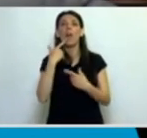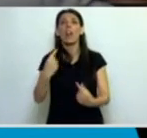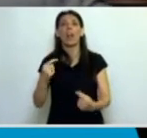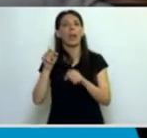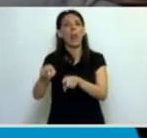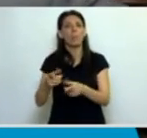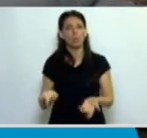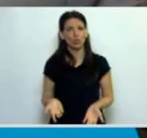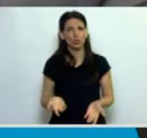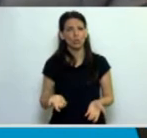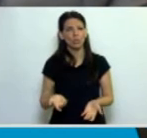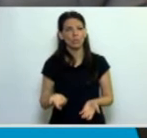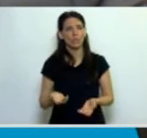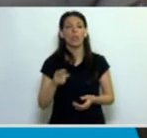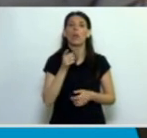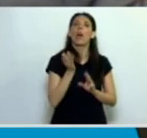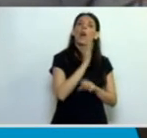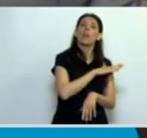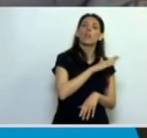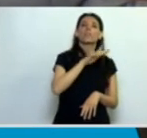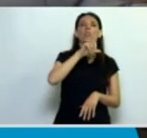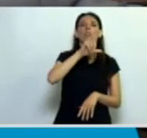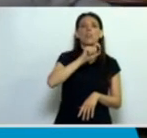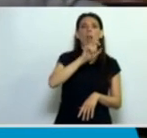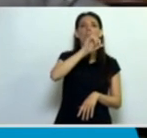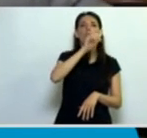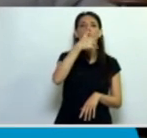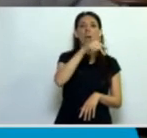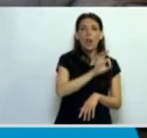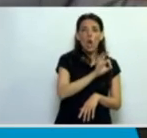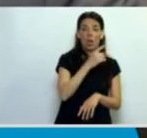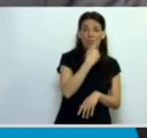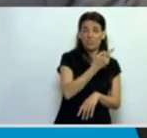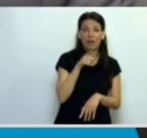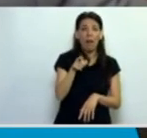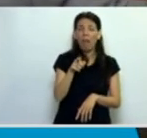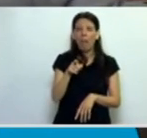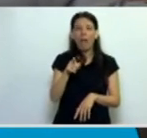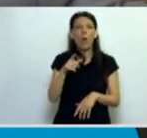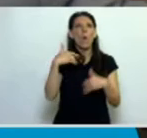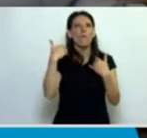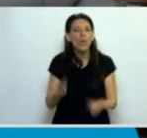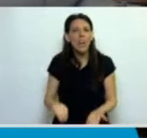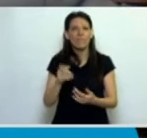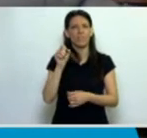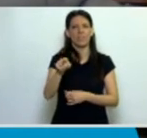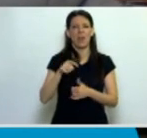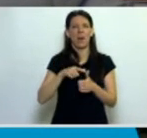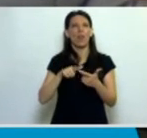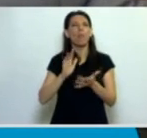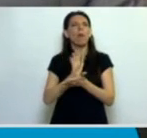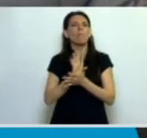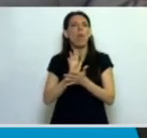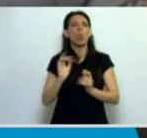que son, como lo decía el diputado Lozano, los legítimos dueños, los beneficiarios, que son verdaderamente